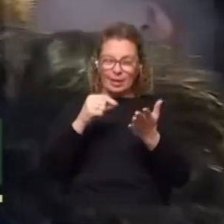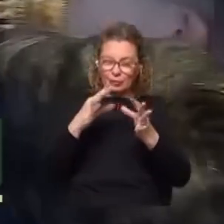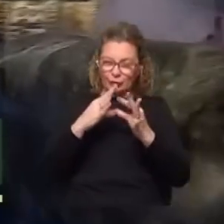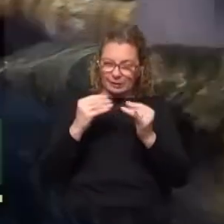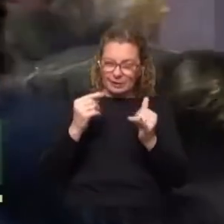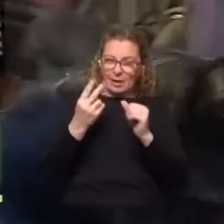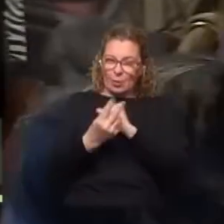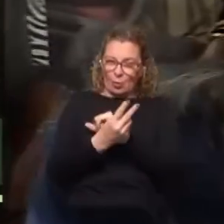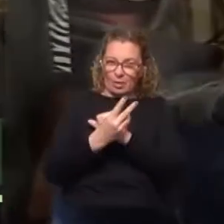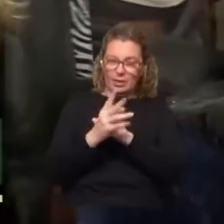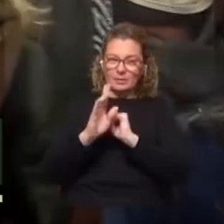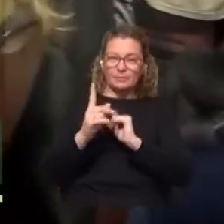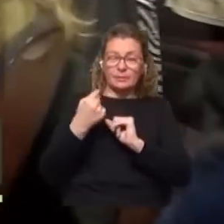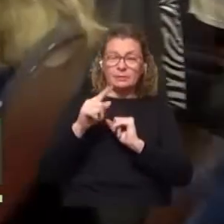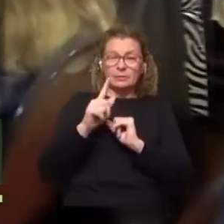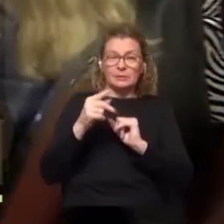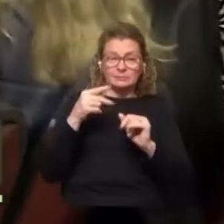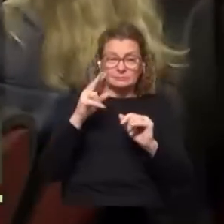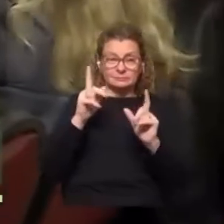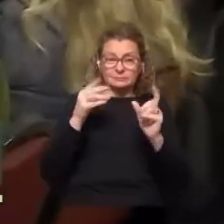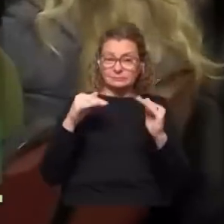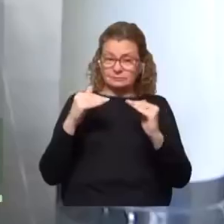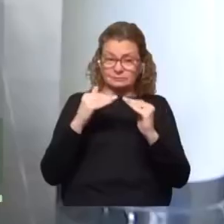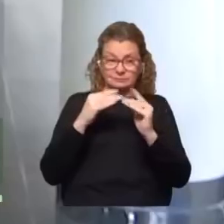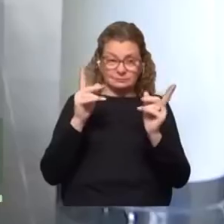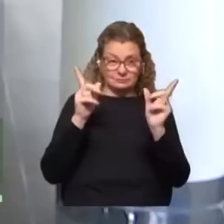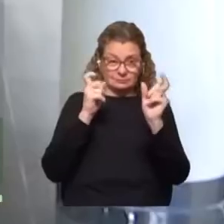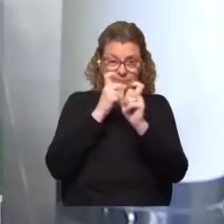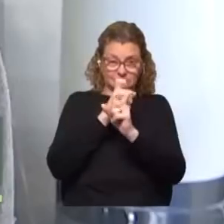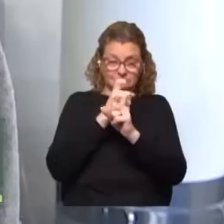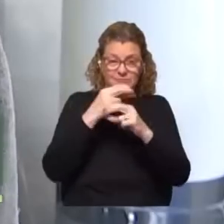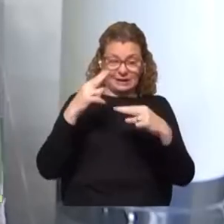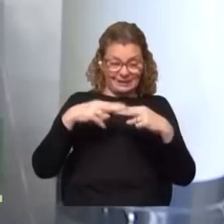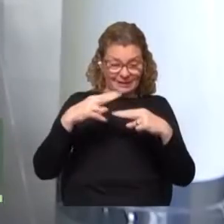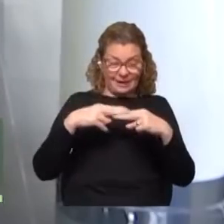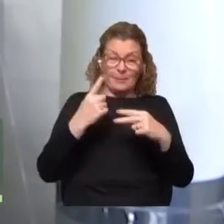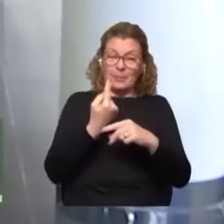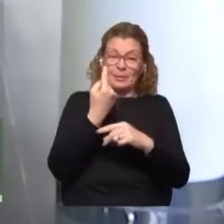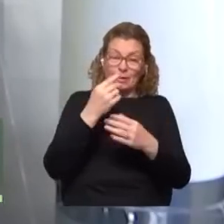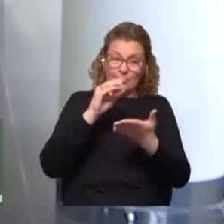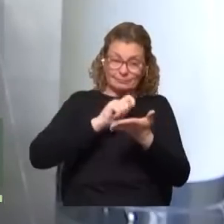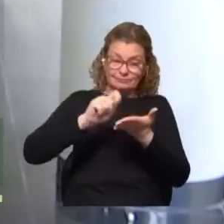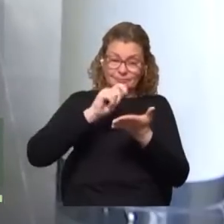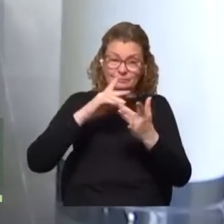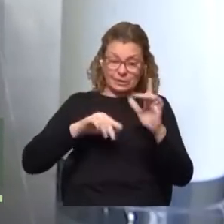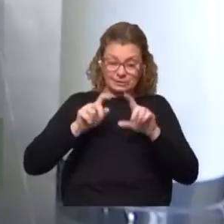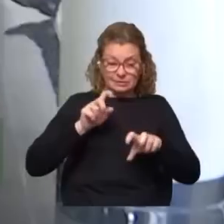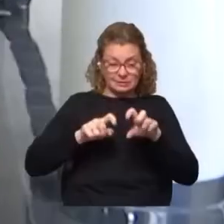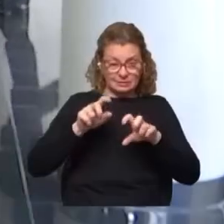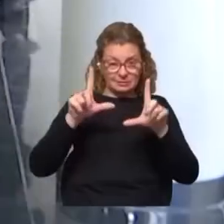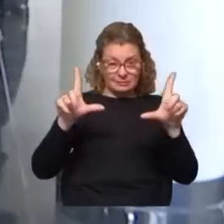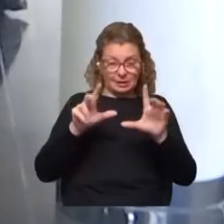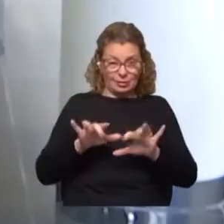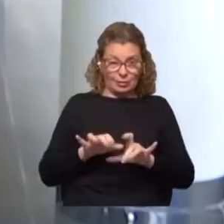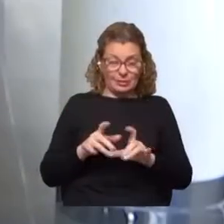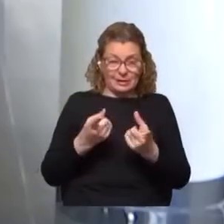No ahora van a tener la misma dificultad digo porque hay que digitalizar o sea el mismo trabajo Ese es